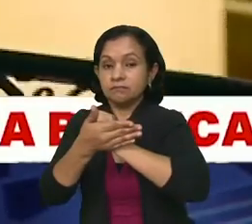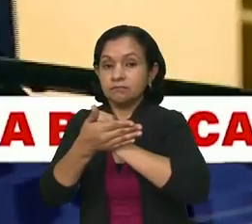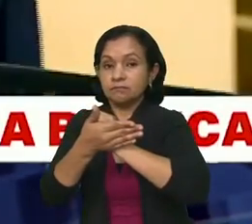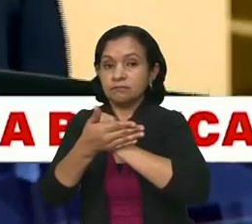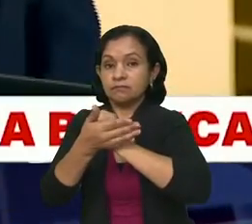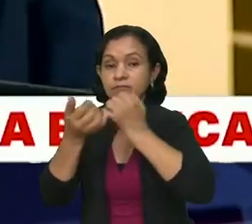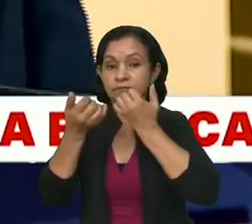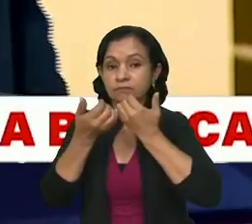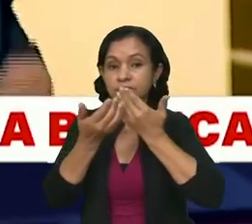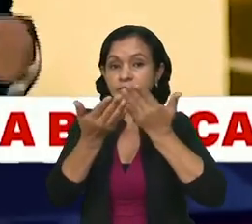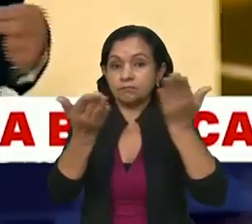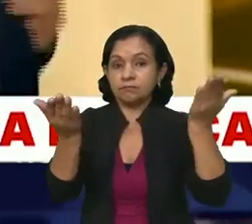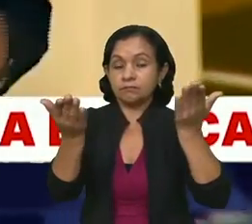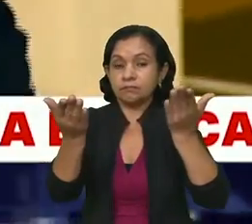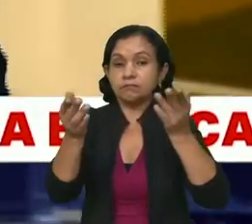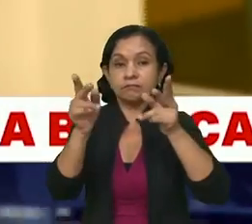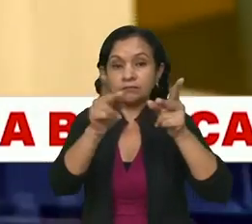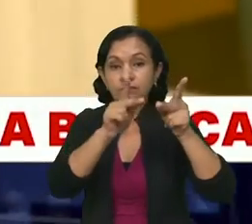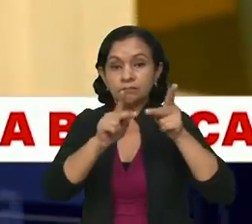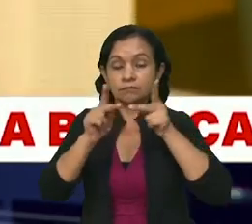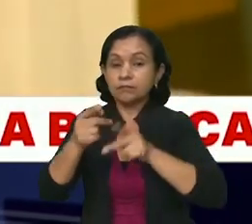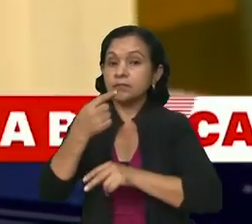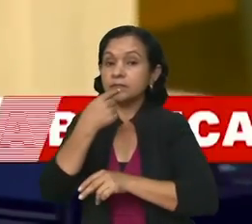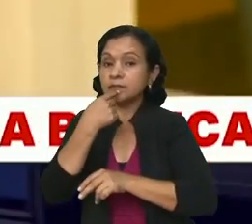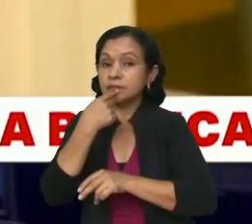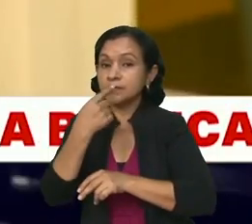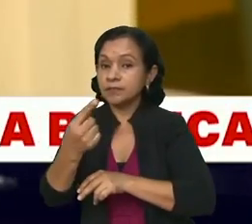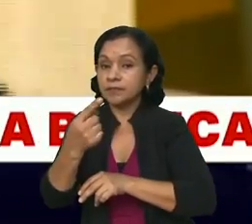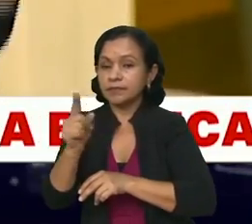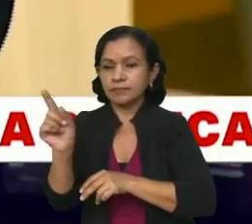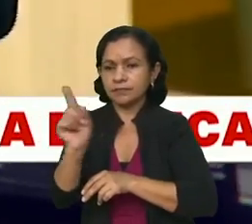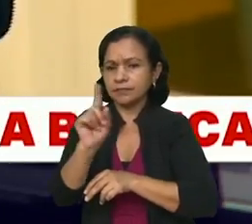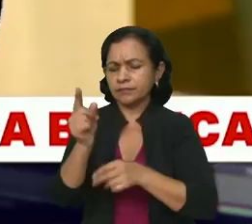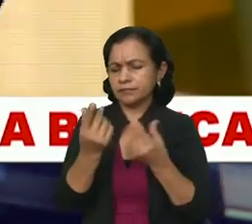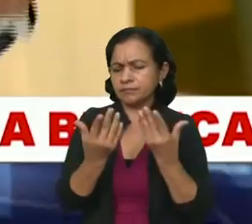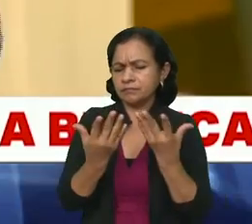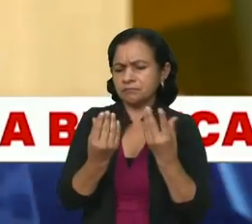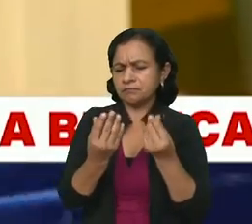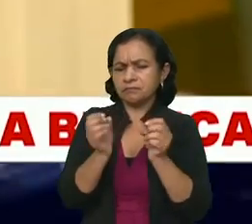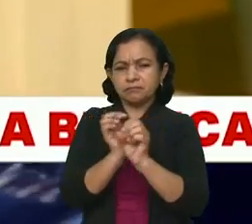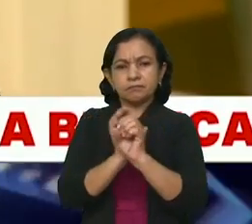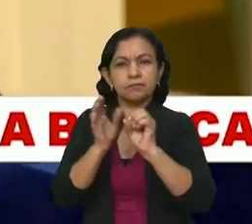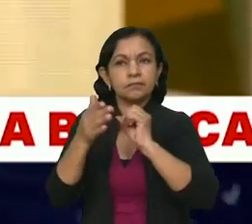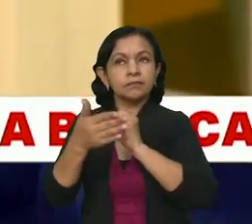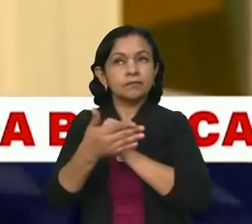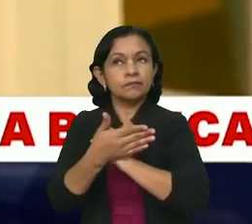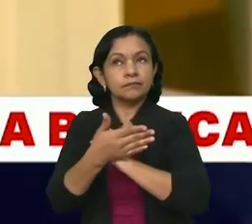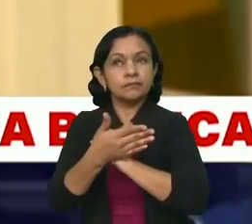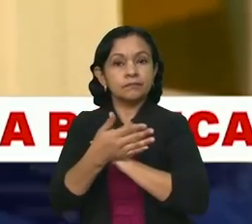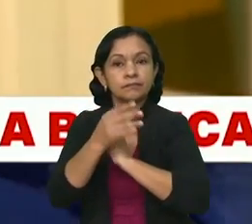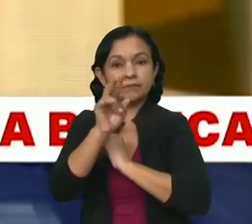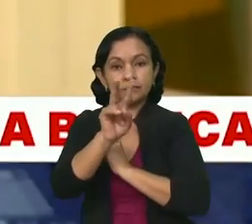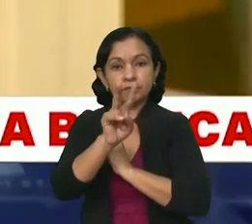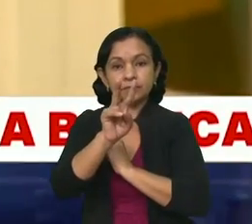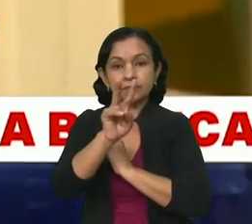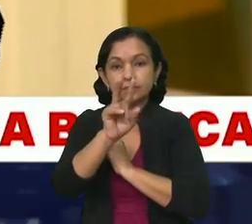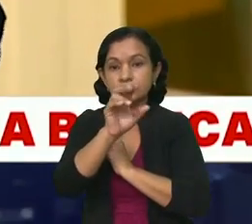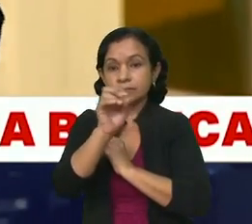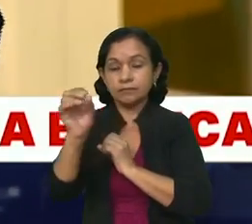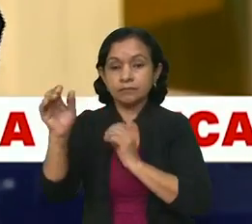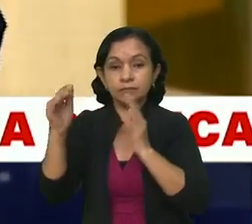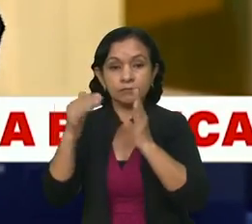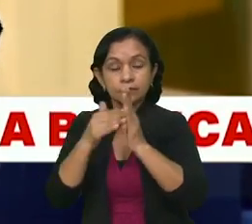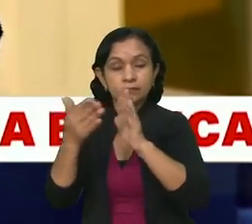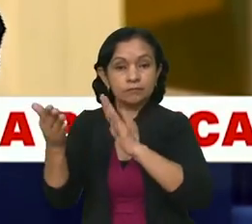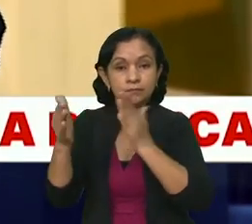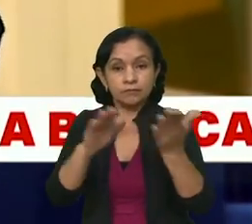difundió un mensaje para sus seguidores, a quienes les exhorta a no tenerle miedo al COVID-19. Con más de 210 mil víctimas mortales